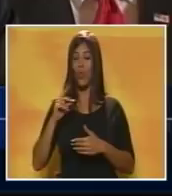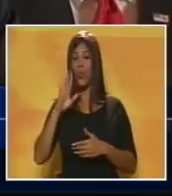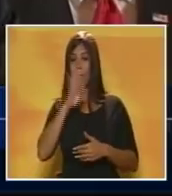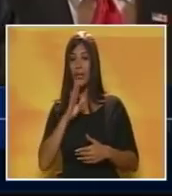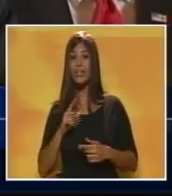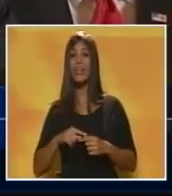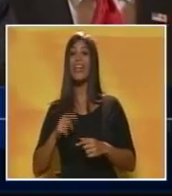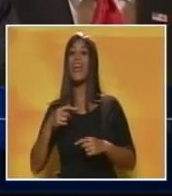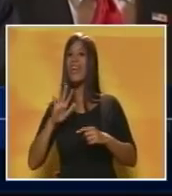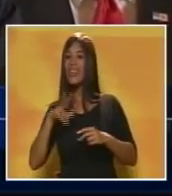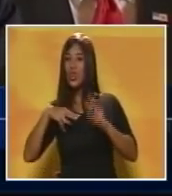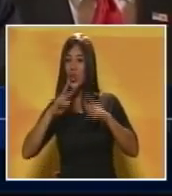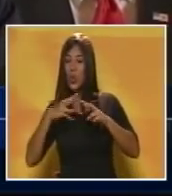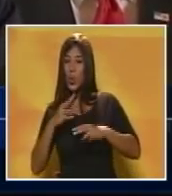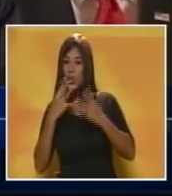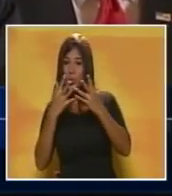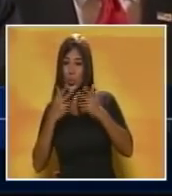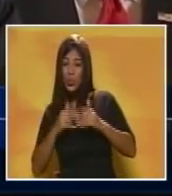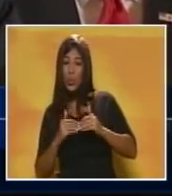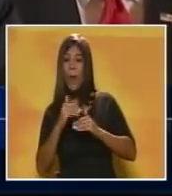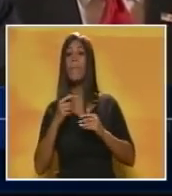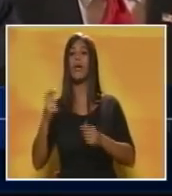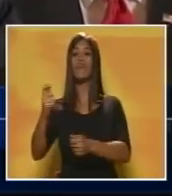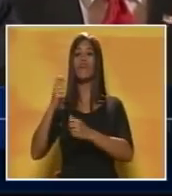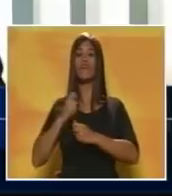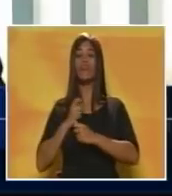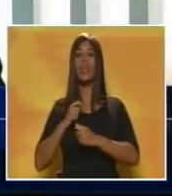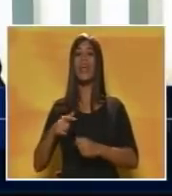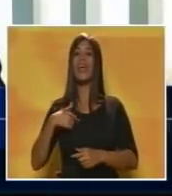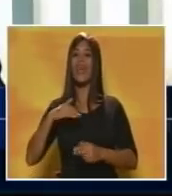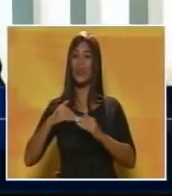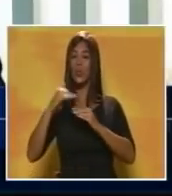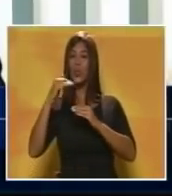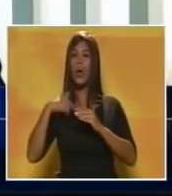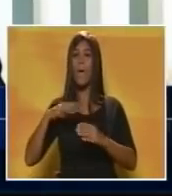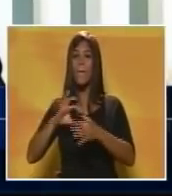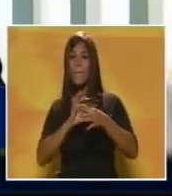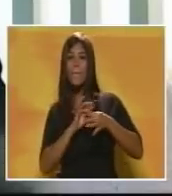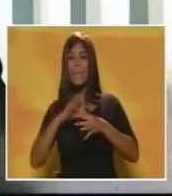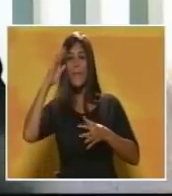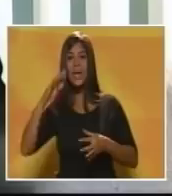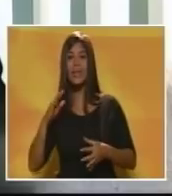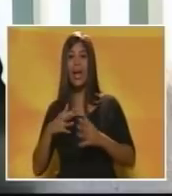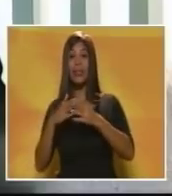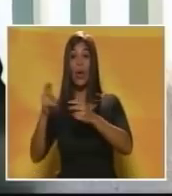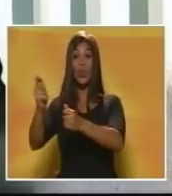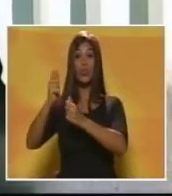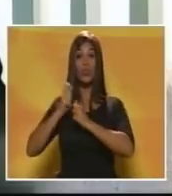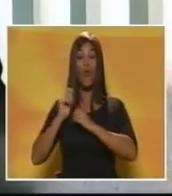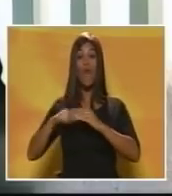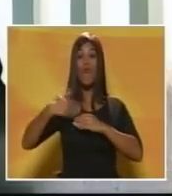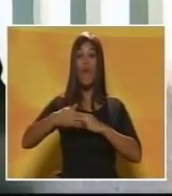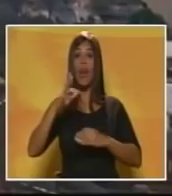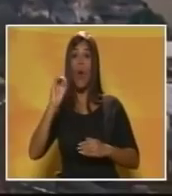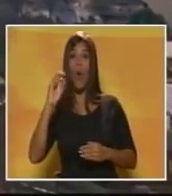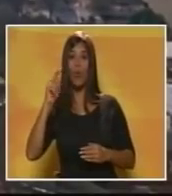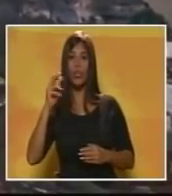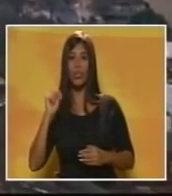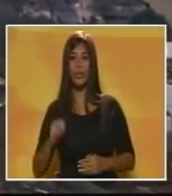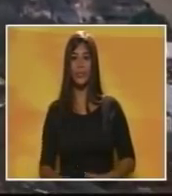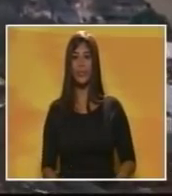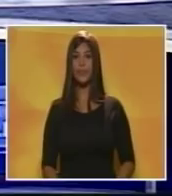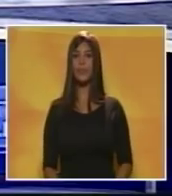18º del mundo, que obtiene el rango de aliado militar estratégico de Estados Unidos fuera de la OTAN.